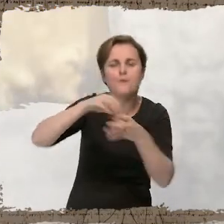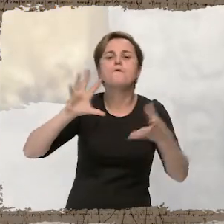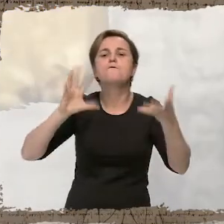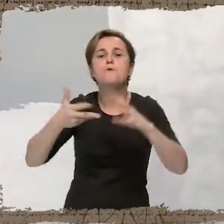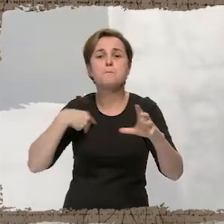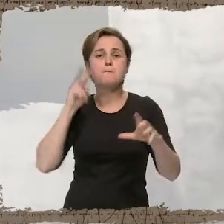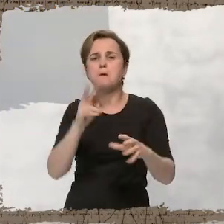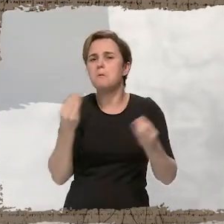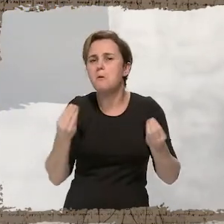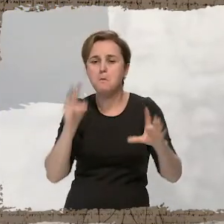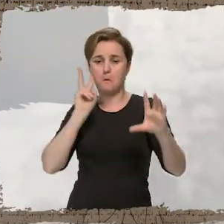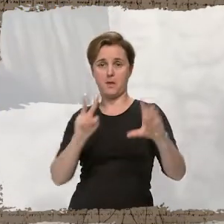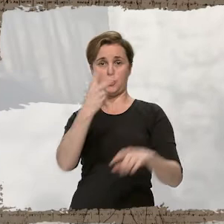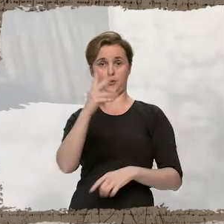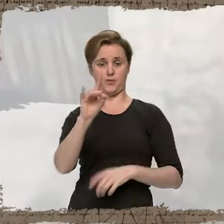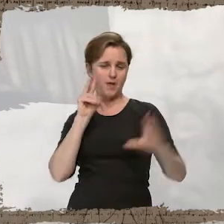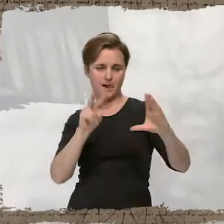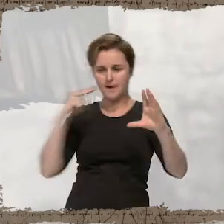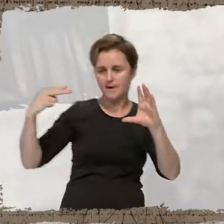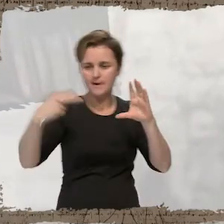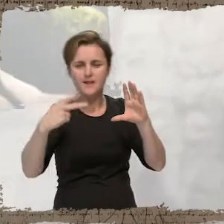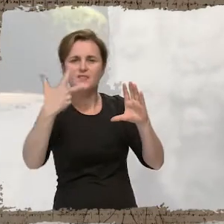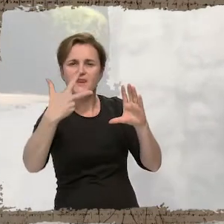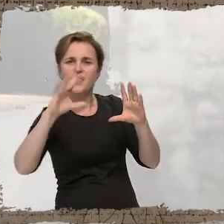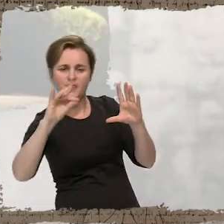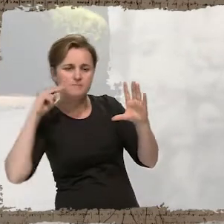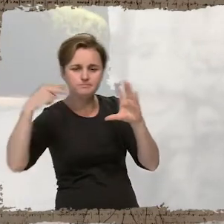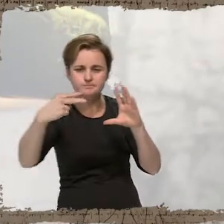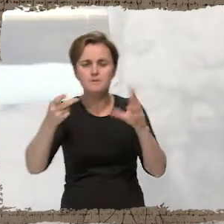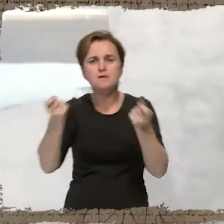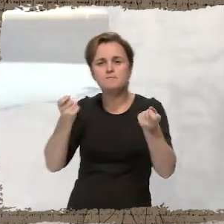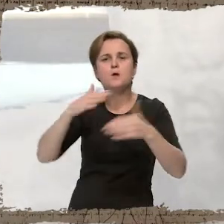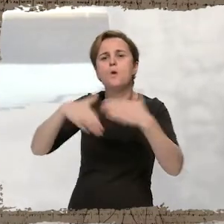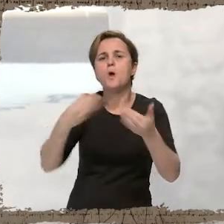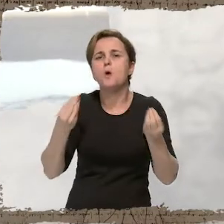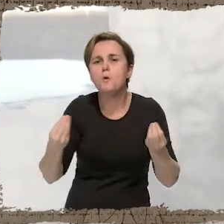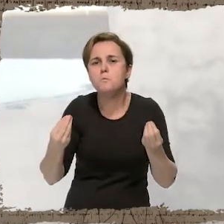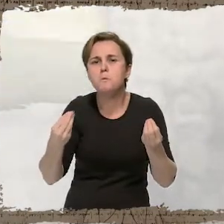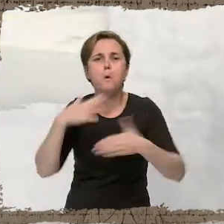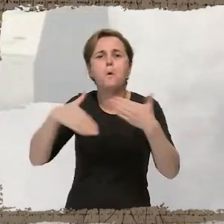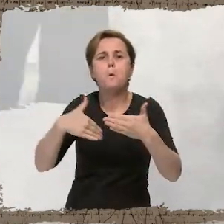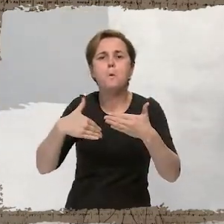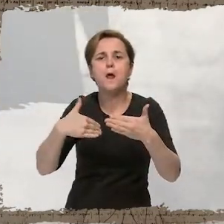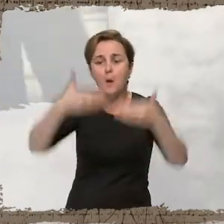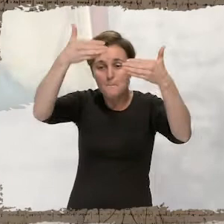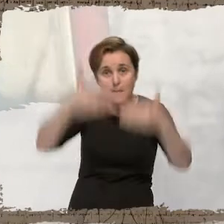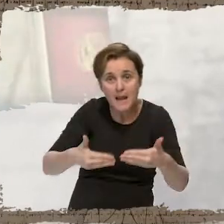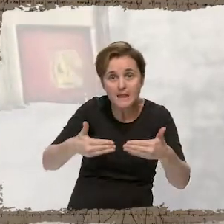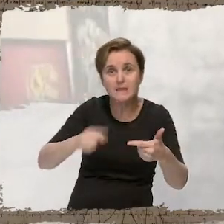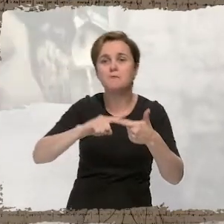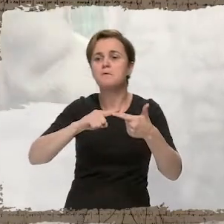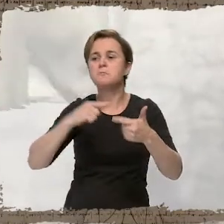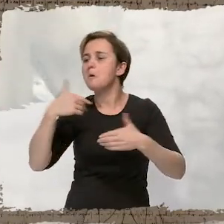forma en que lo vamos a ver puede ser que sea un juego en 2d puede ser que sean tres de la mecánica del juego que va a tener que va a ser un juego de plataformas